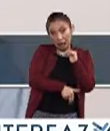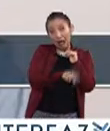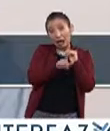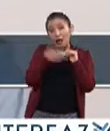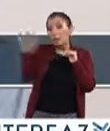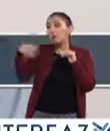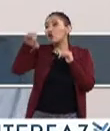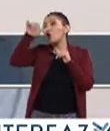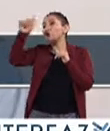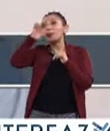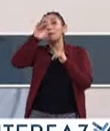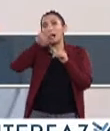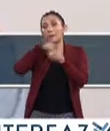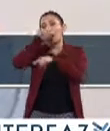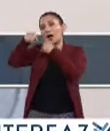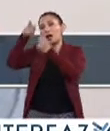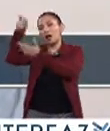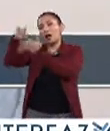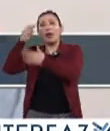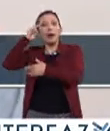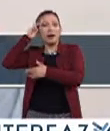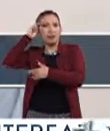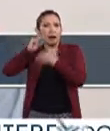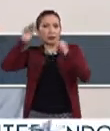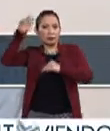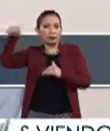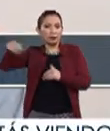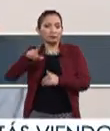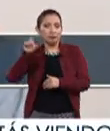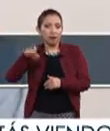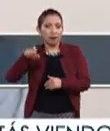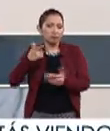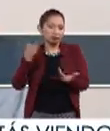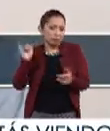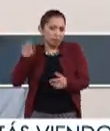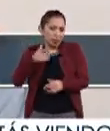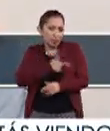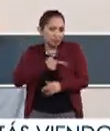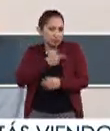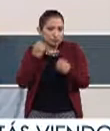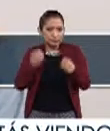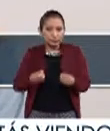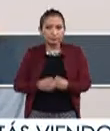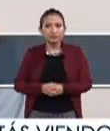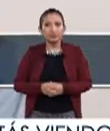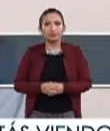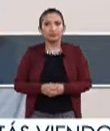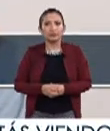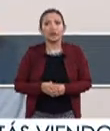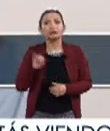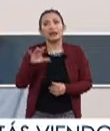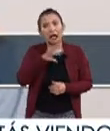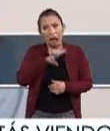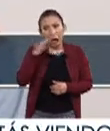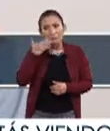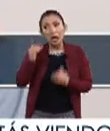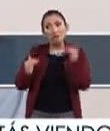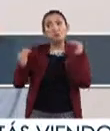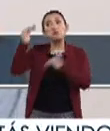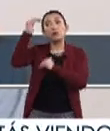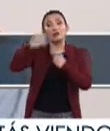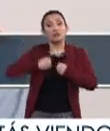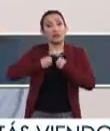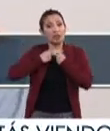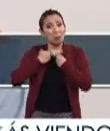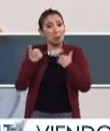y buscar otra beca para regresarme a la maestría allá porque pues sí, me gustó mucho, sí hay un muy buen nivel de